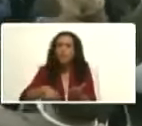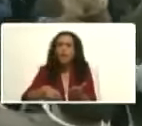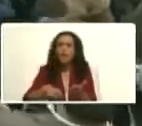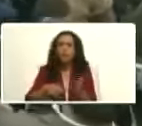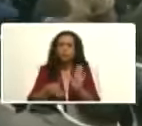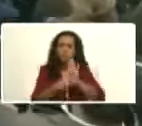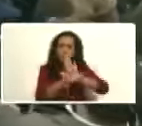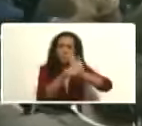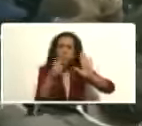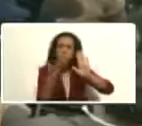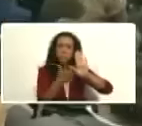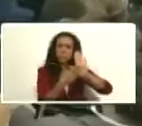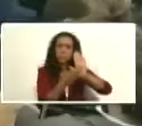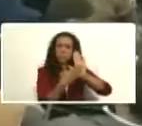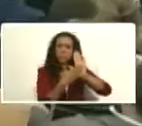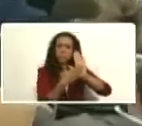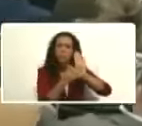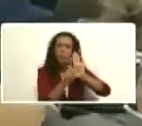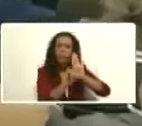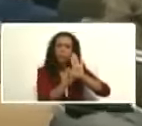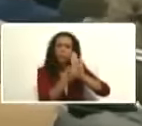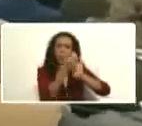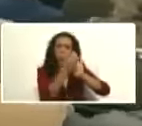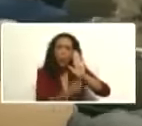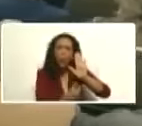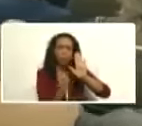con rango, valor